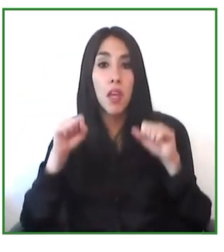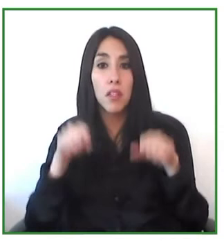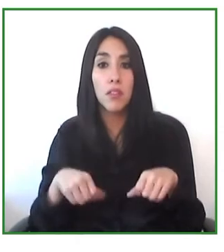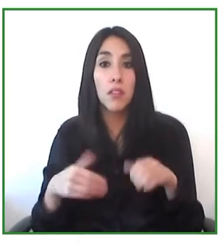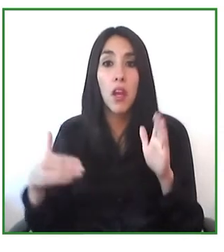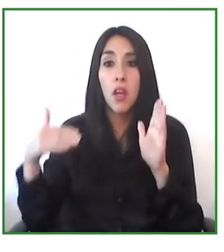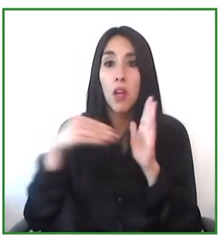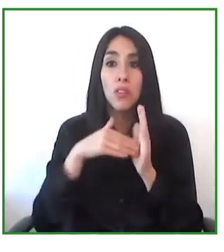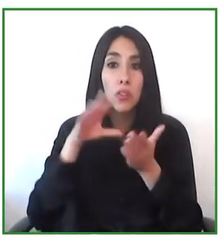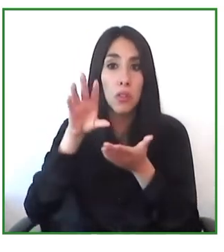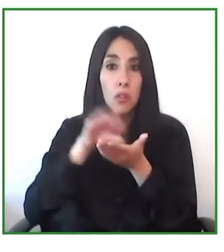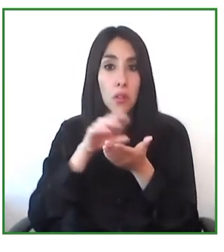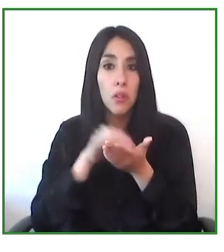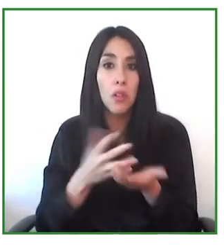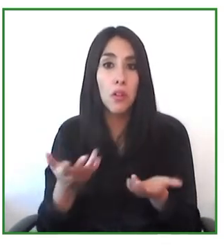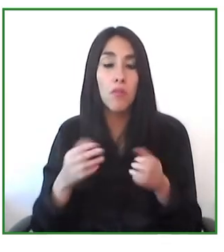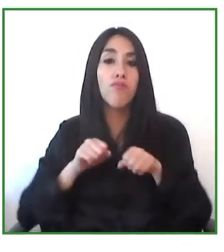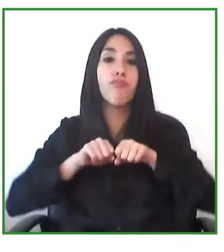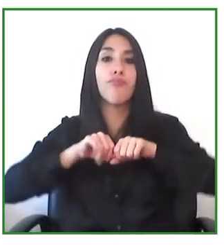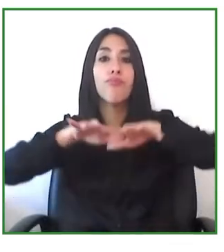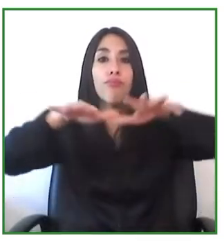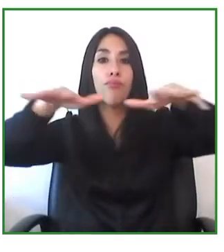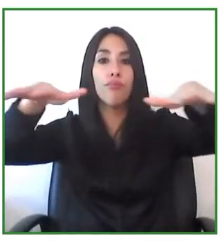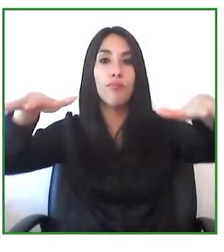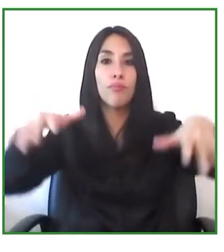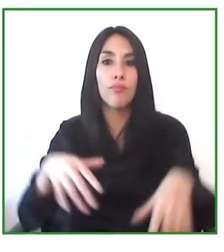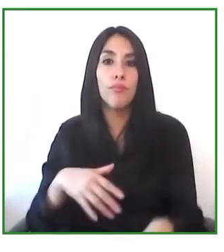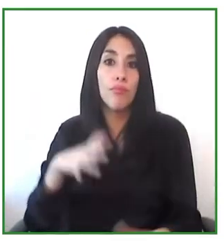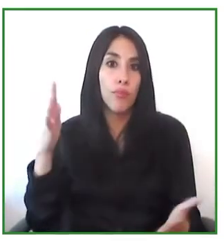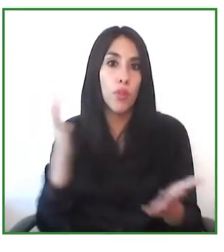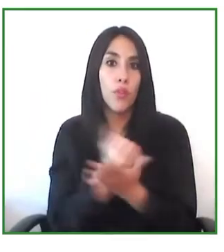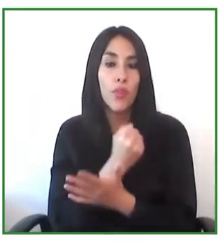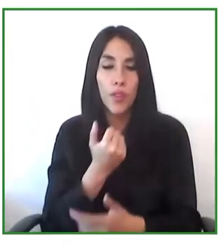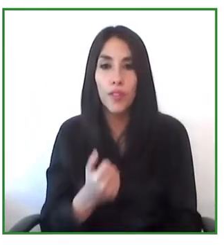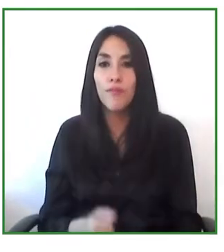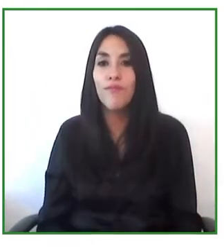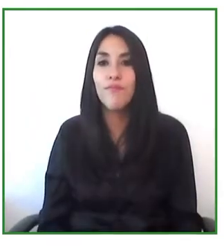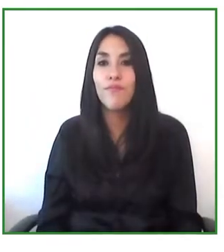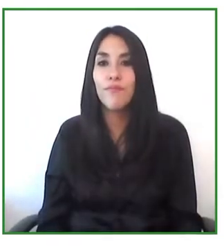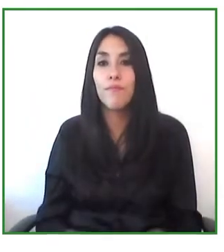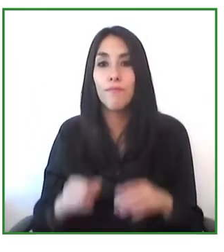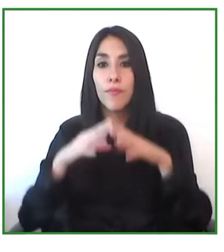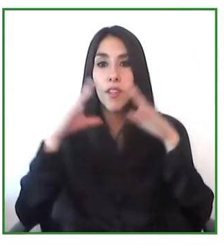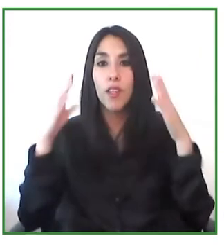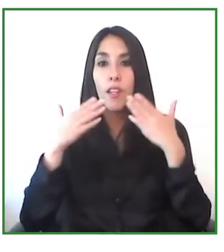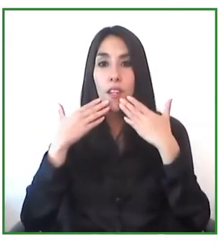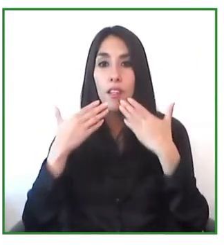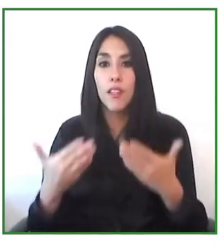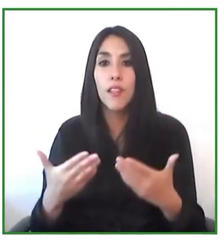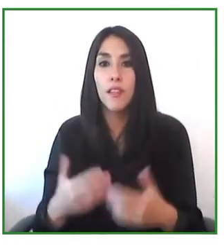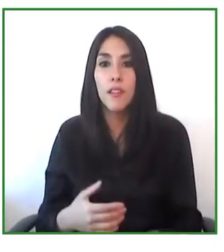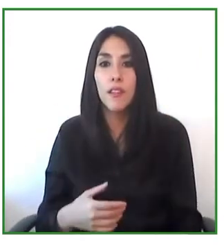sí. Muchas gracias. Sí, yo creo que lo que tú dices es muy importante